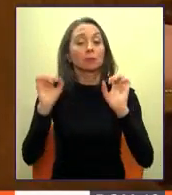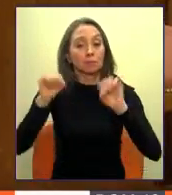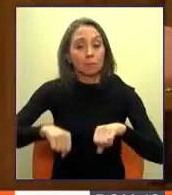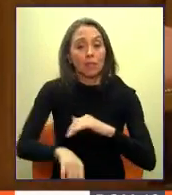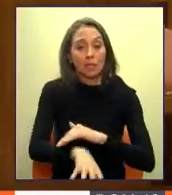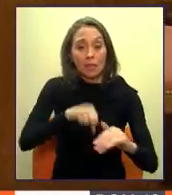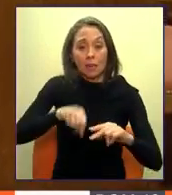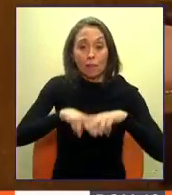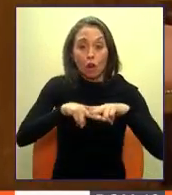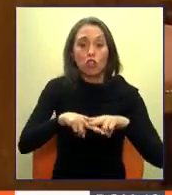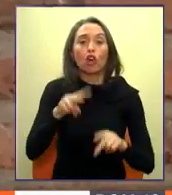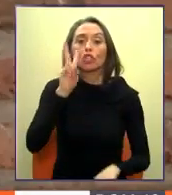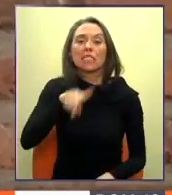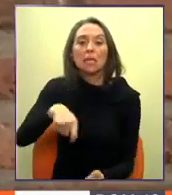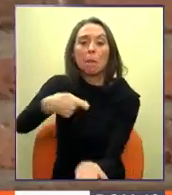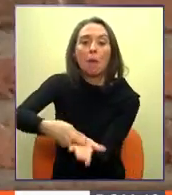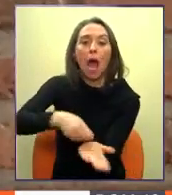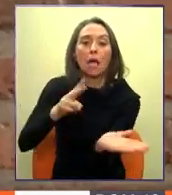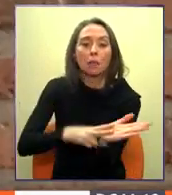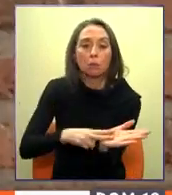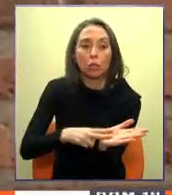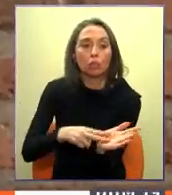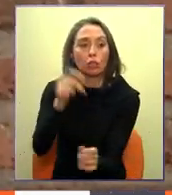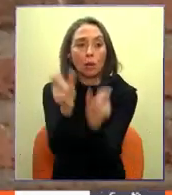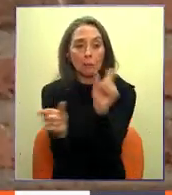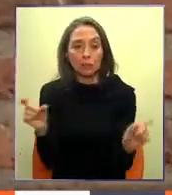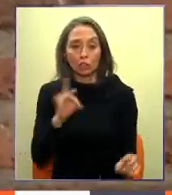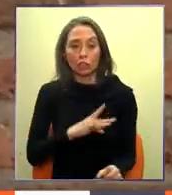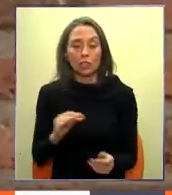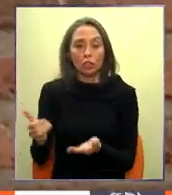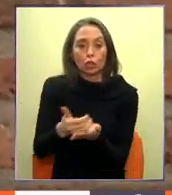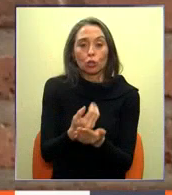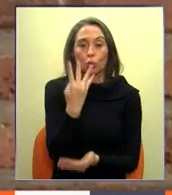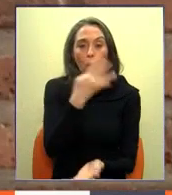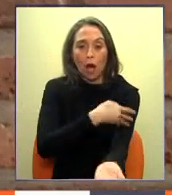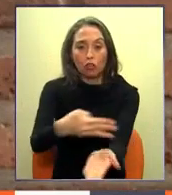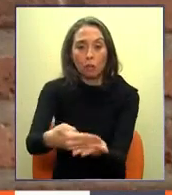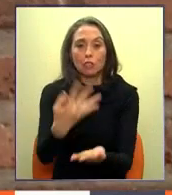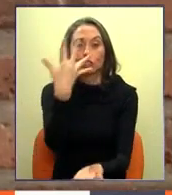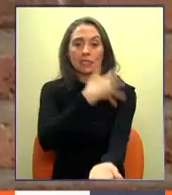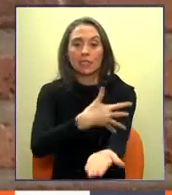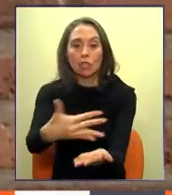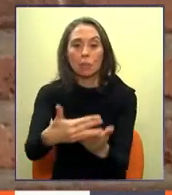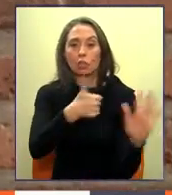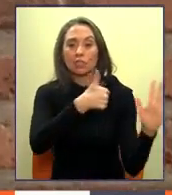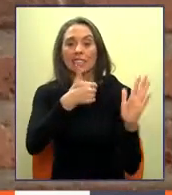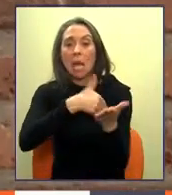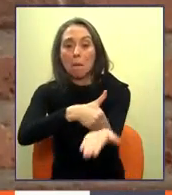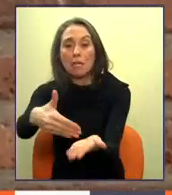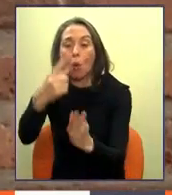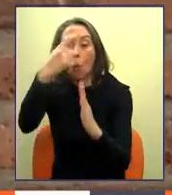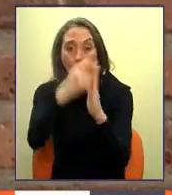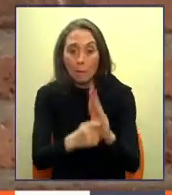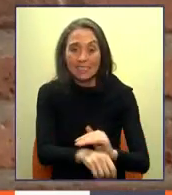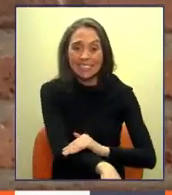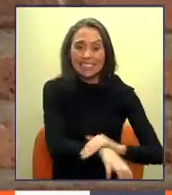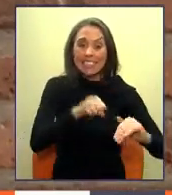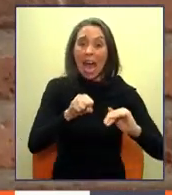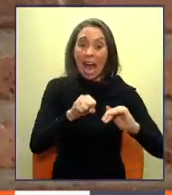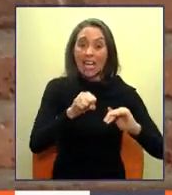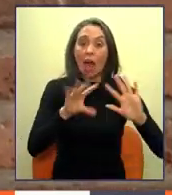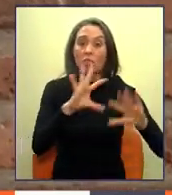sin pago de impuestos del gasto chileno que ganan 456 millones de pesos al mes al minuto de retirar se